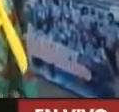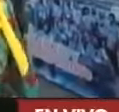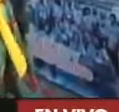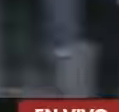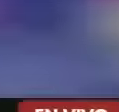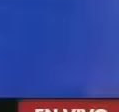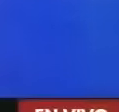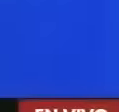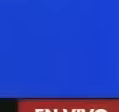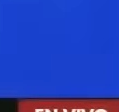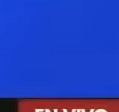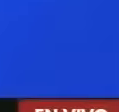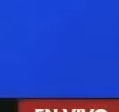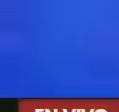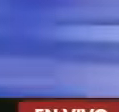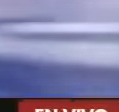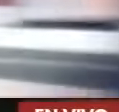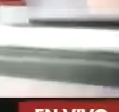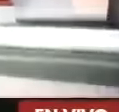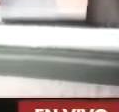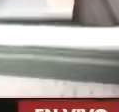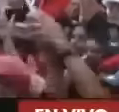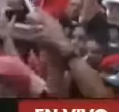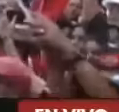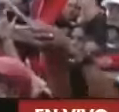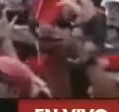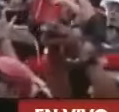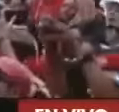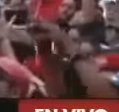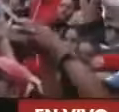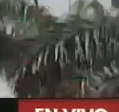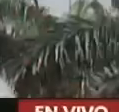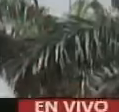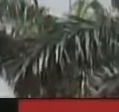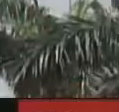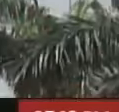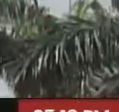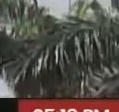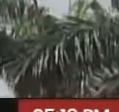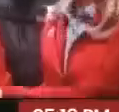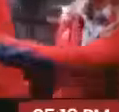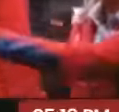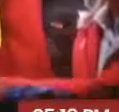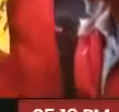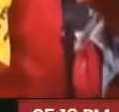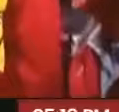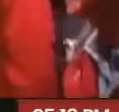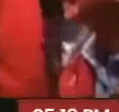Domingo.